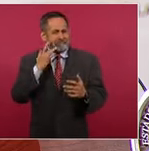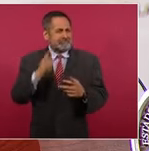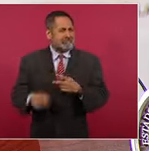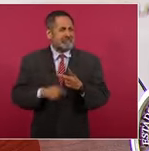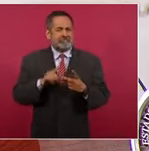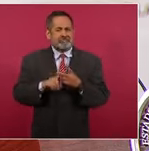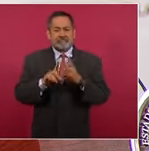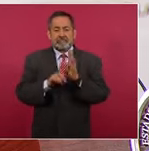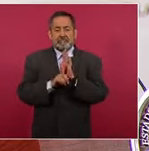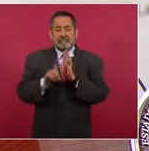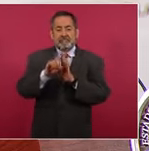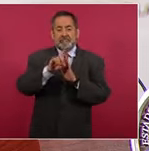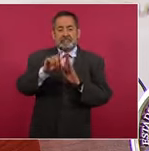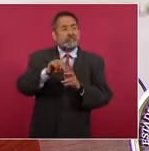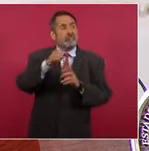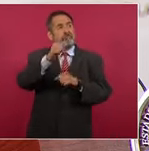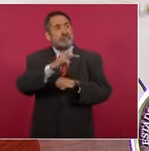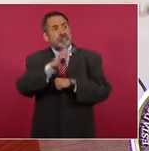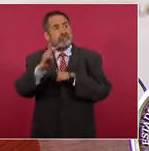departamentos en el extranjero,